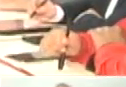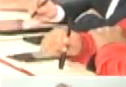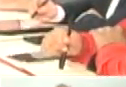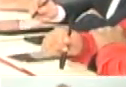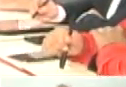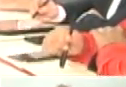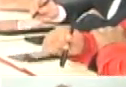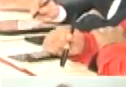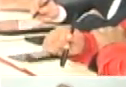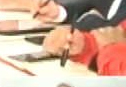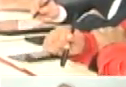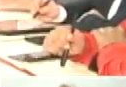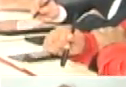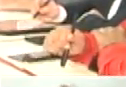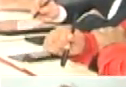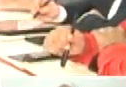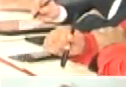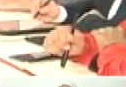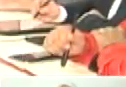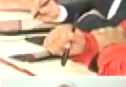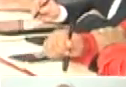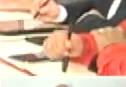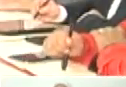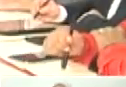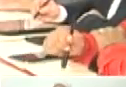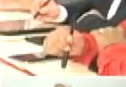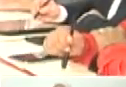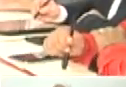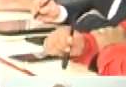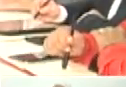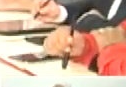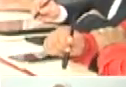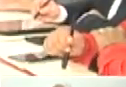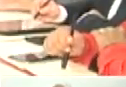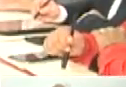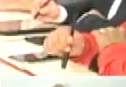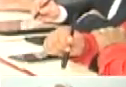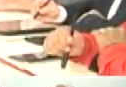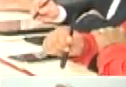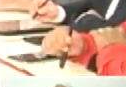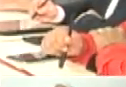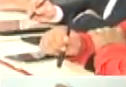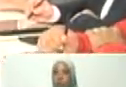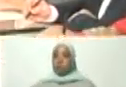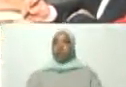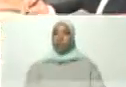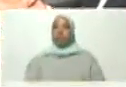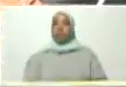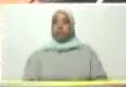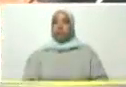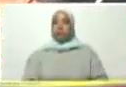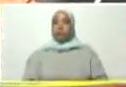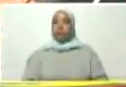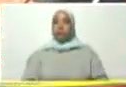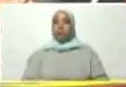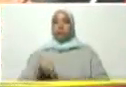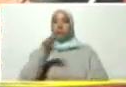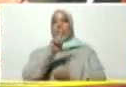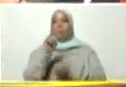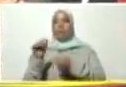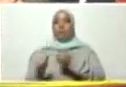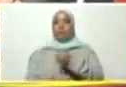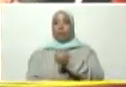de formación ideológica y política diputada Tania Díaz el vicepresidente